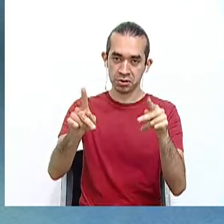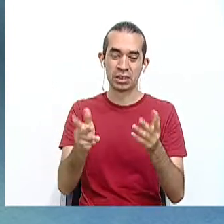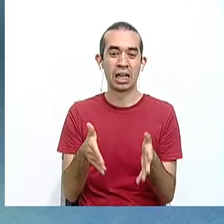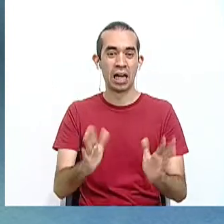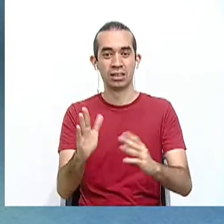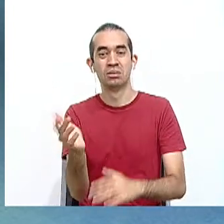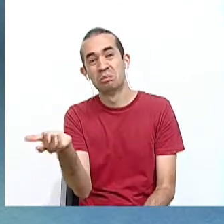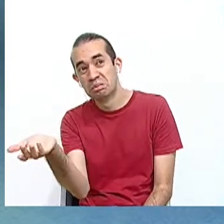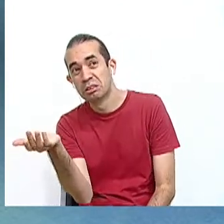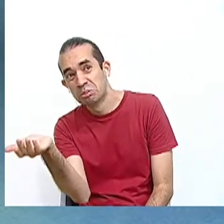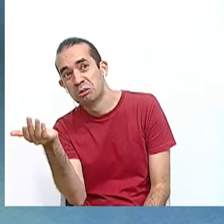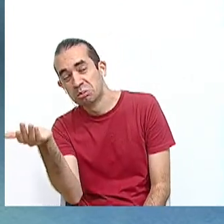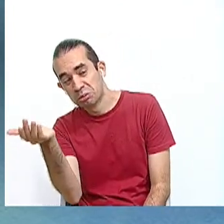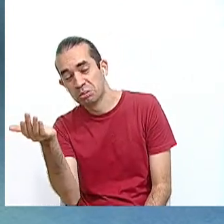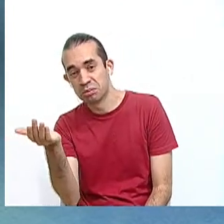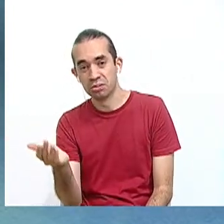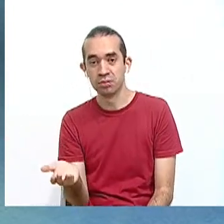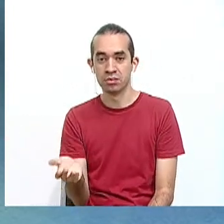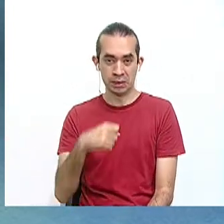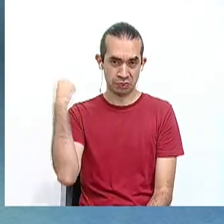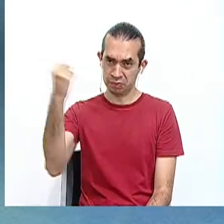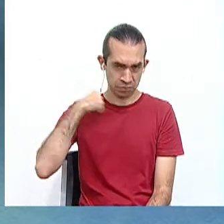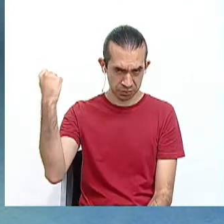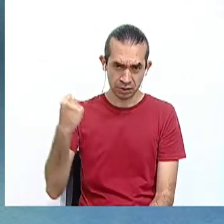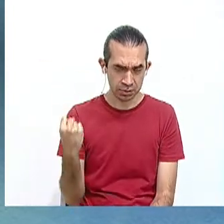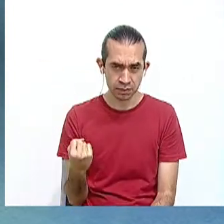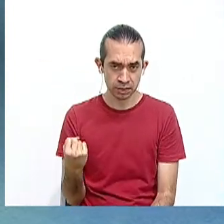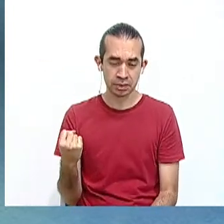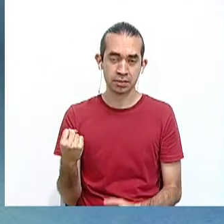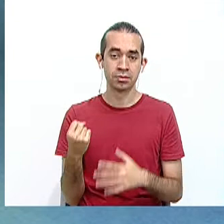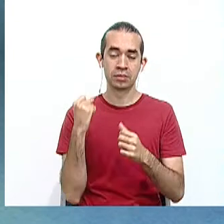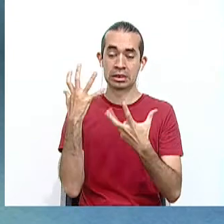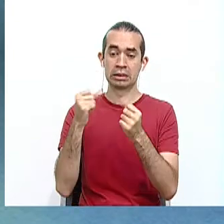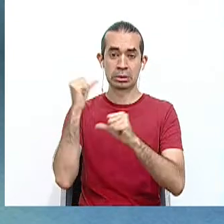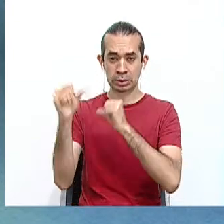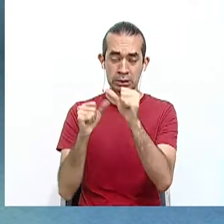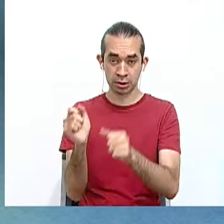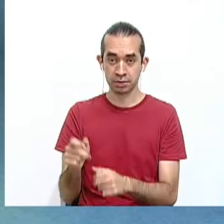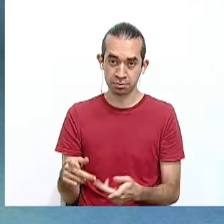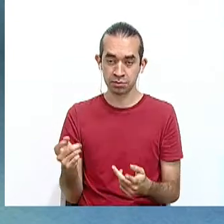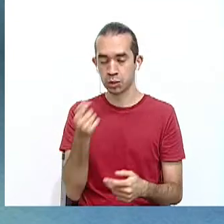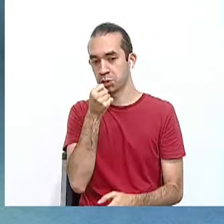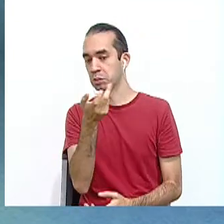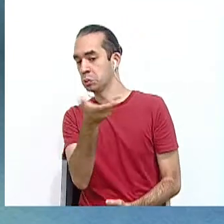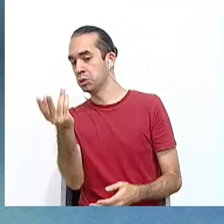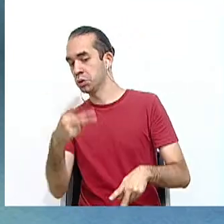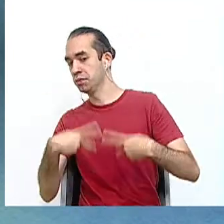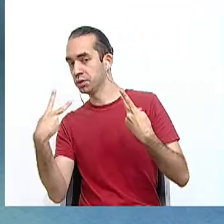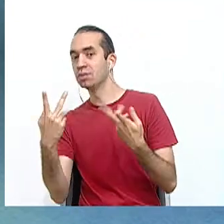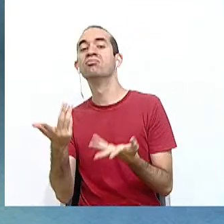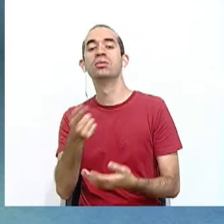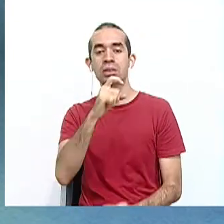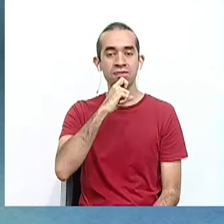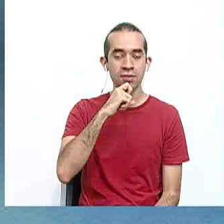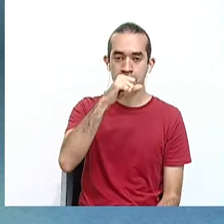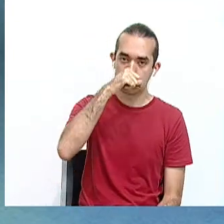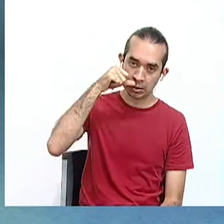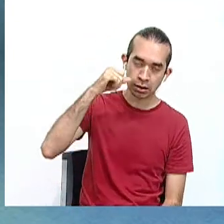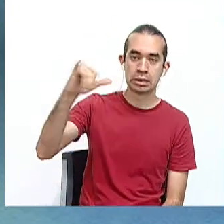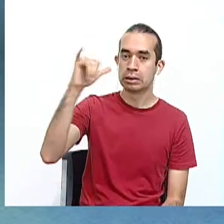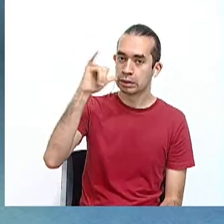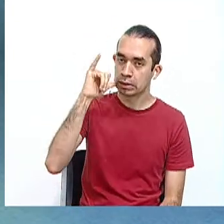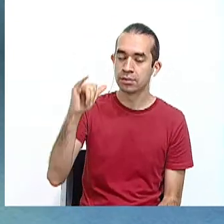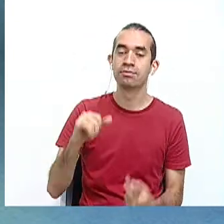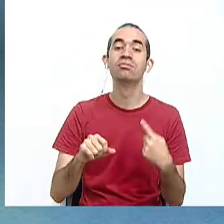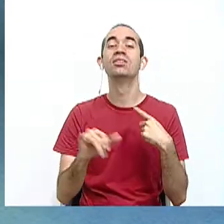de personas que están en una situación extrema, luchando por salir del consumo de las drogas y del alcoholismo, pero